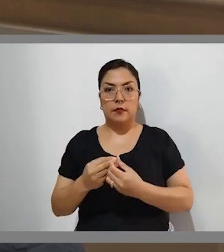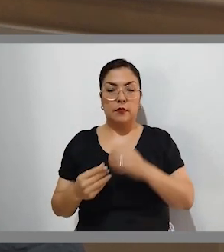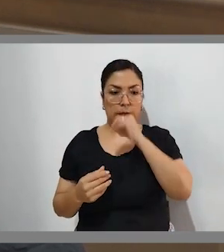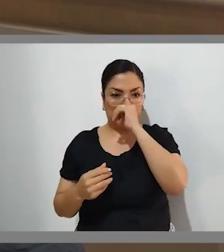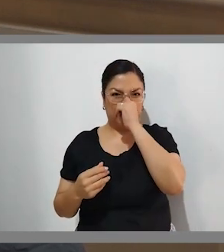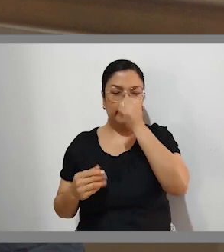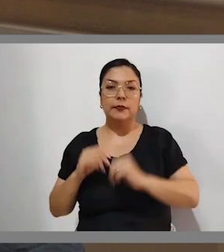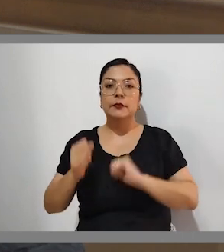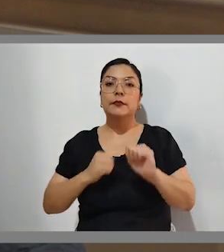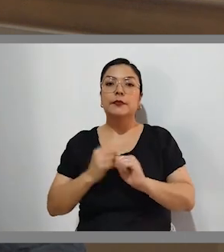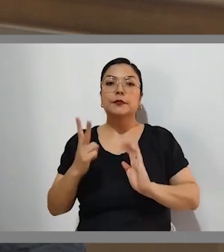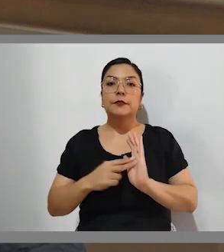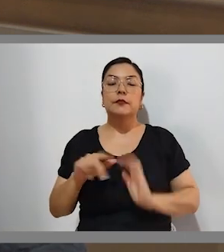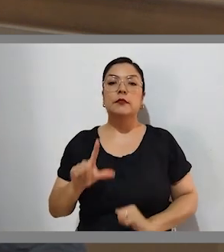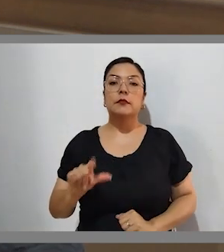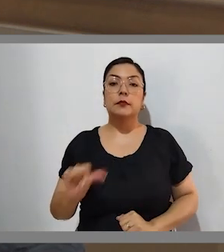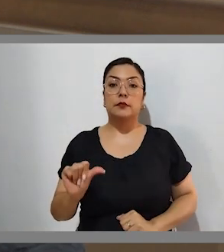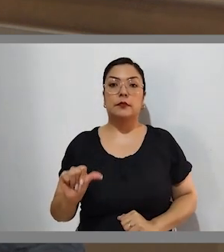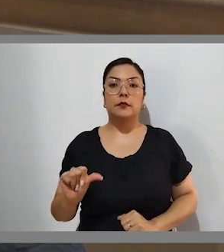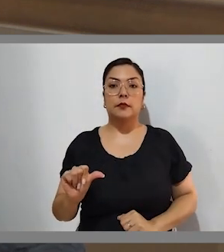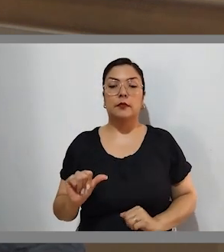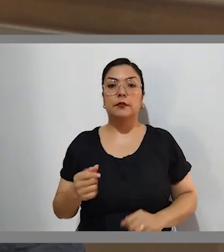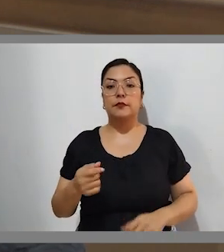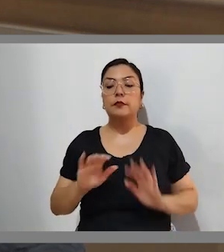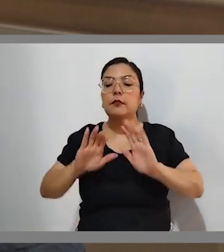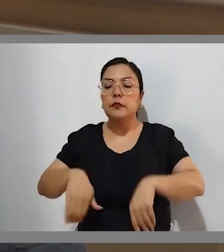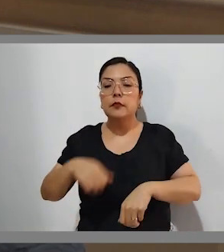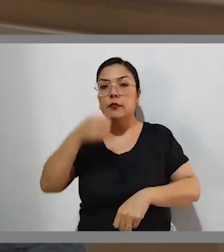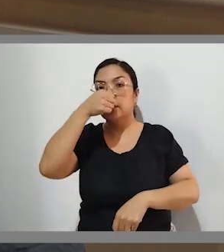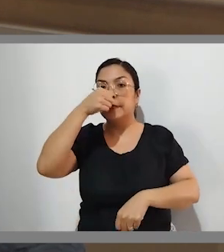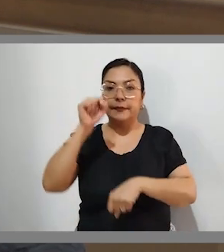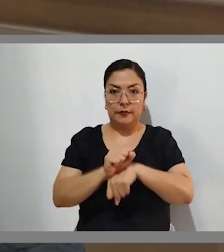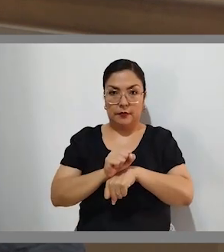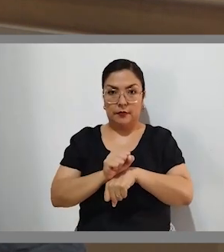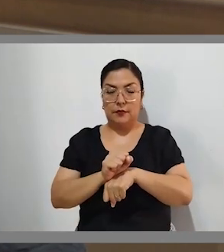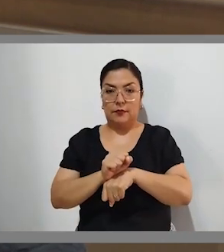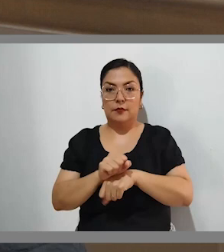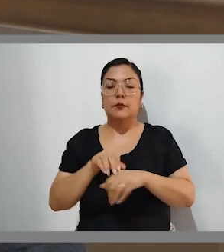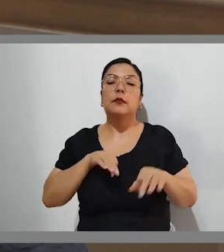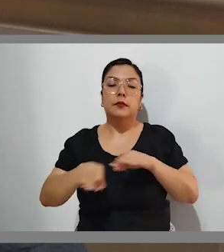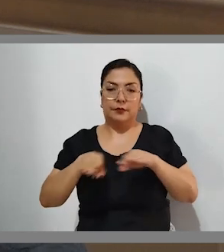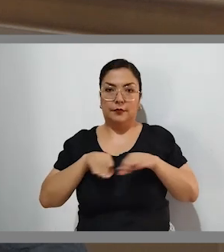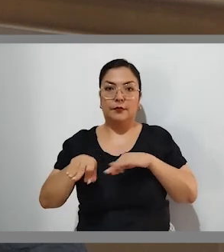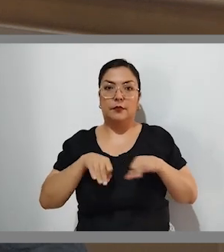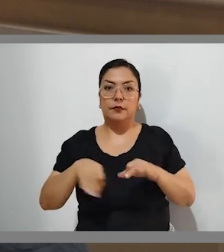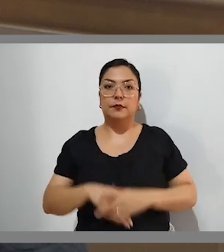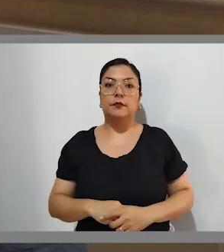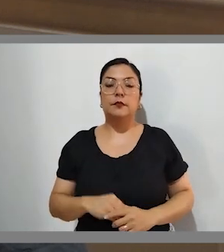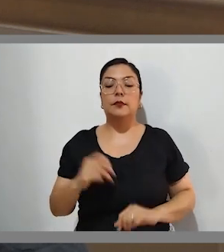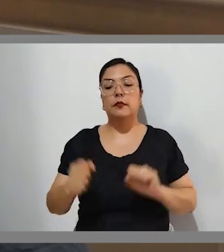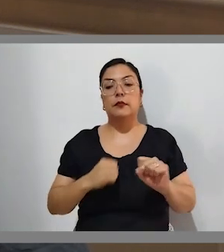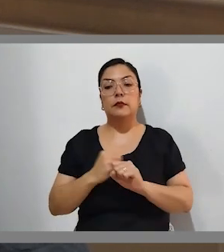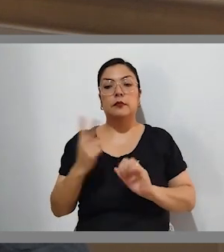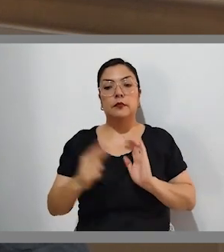de 2016, en el área de Secretaría Ejecutiva, como auxiliar y como encargado del despacho de la coordinación.